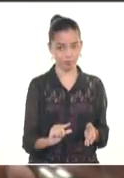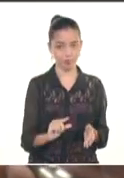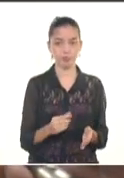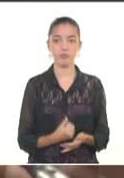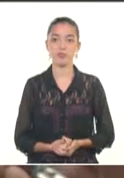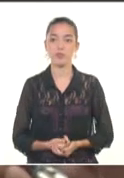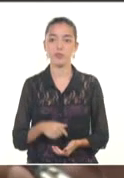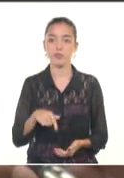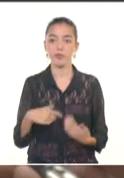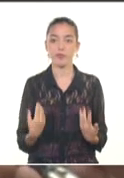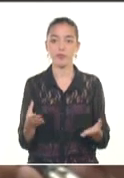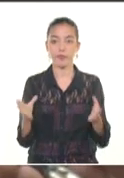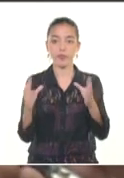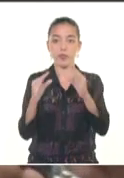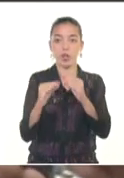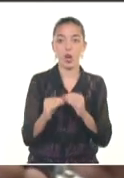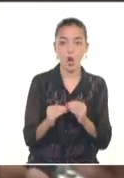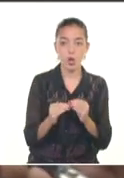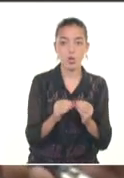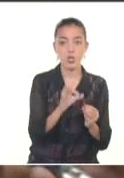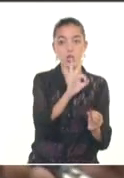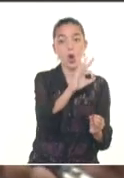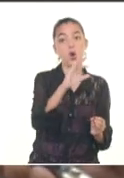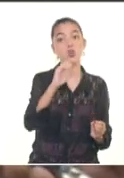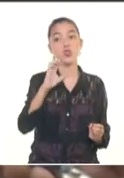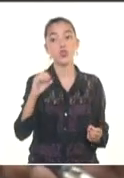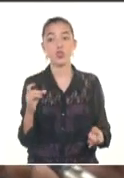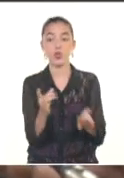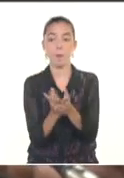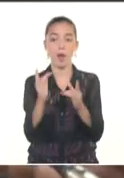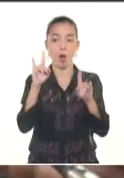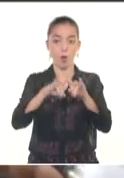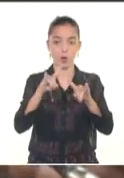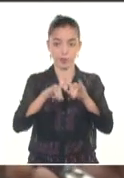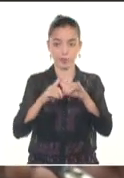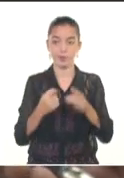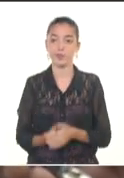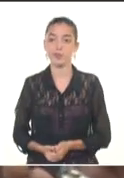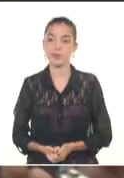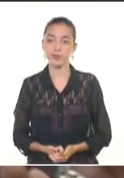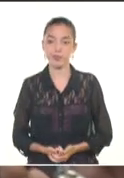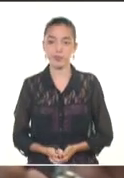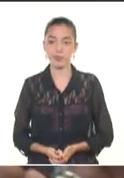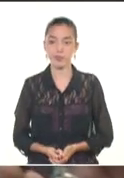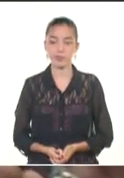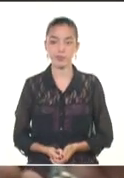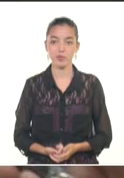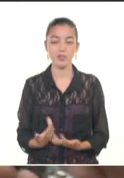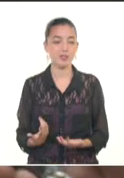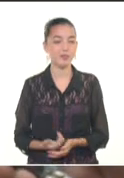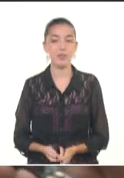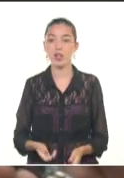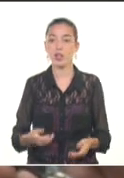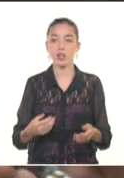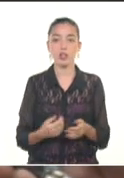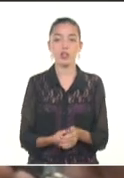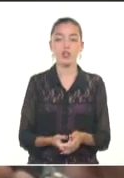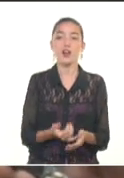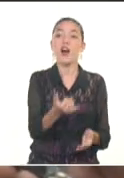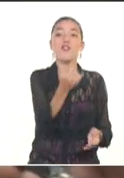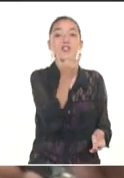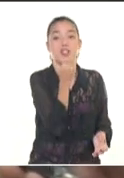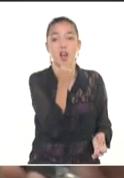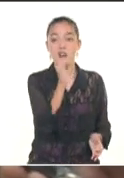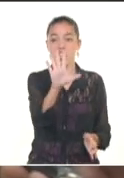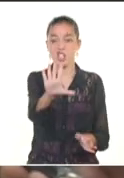megawatts en el horario de la noche. Tenemos fuera en estos momentos 5 unidades de la generación térmica, pero